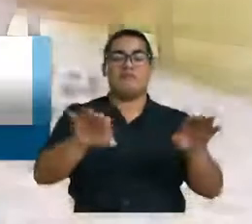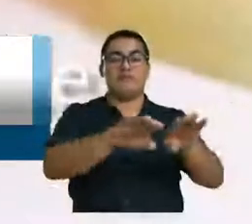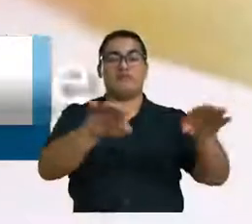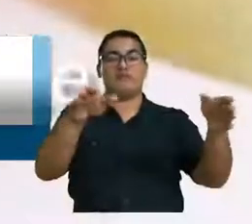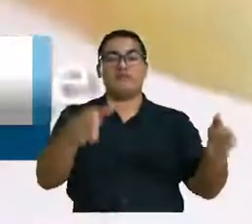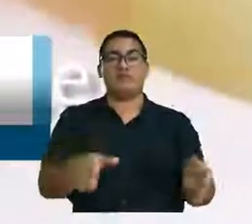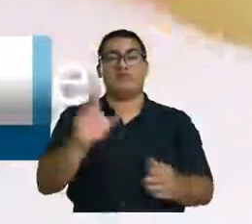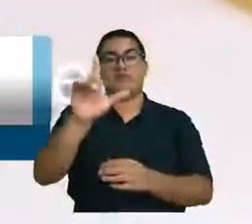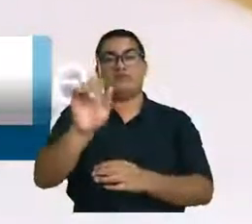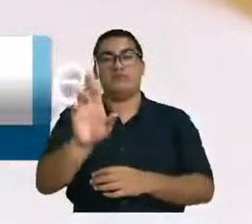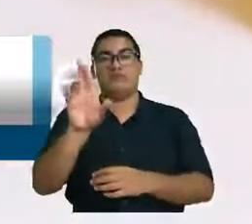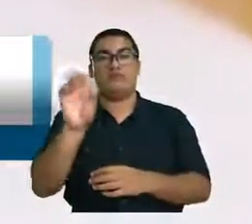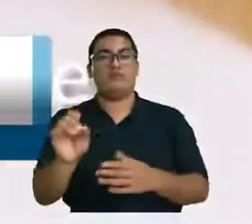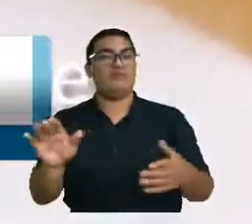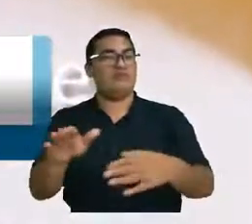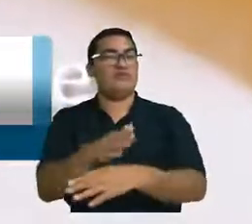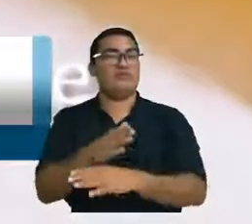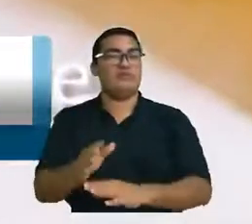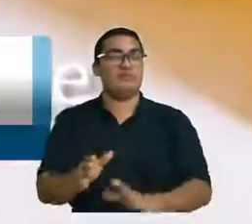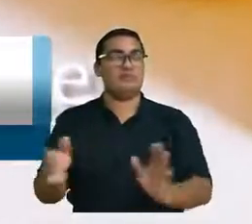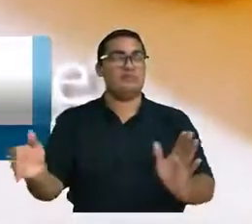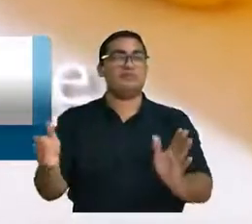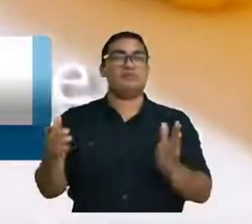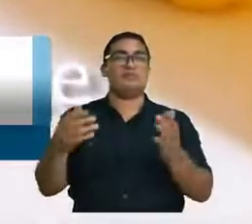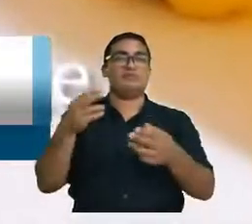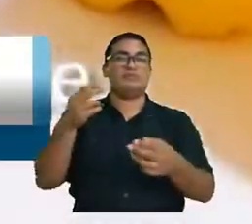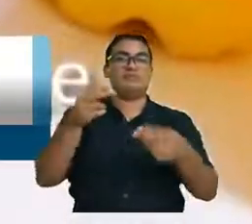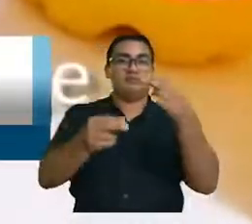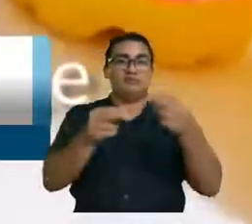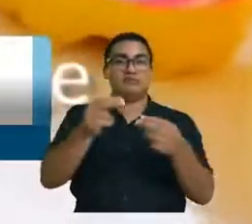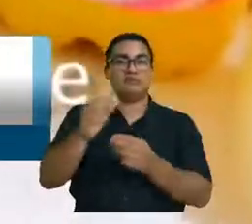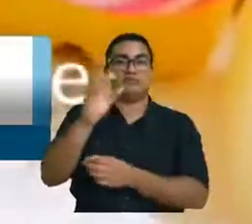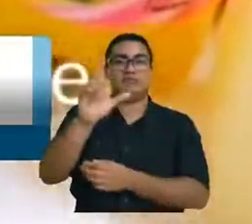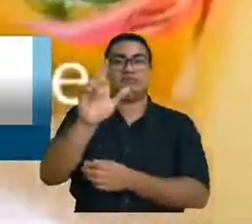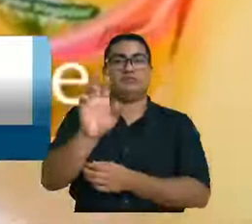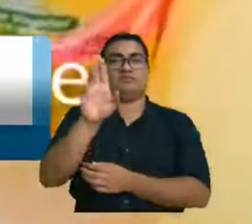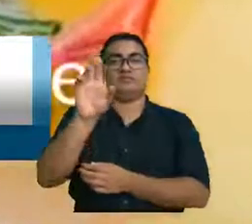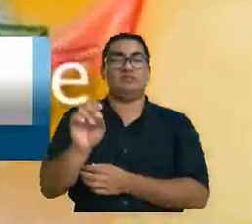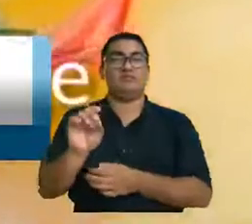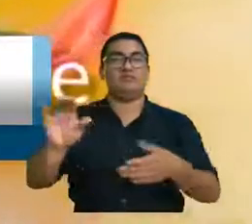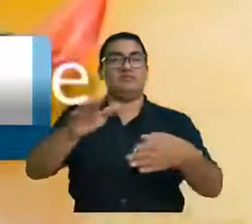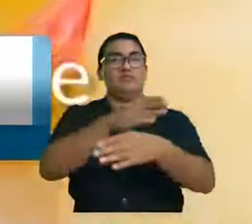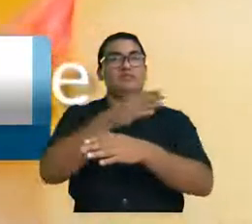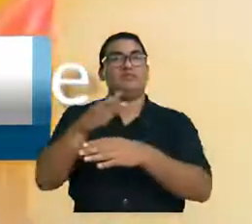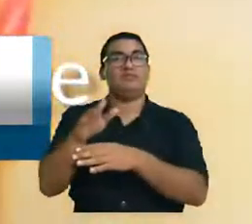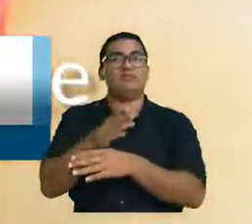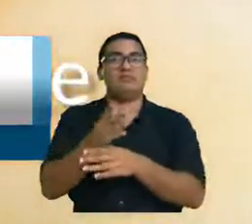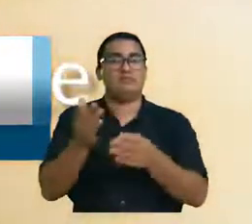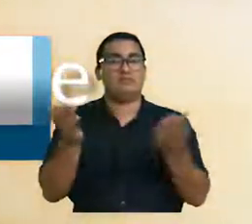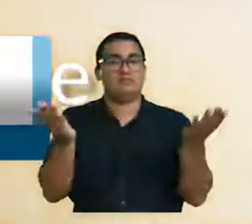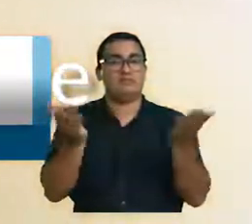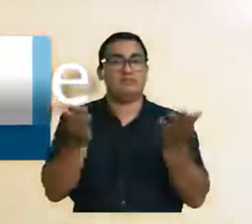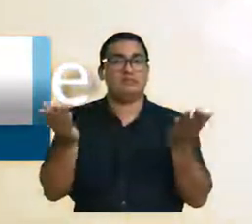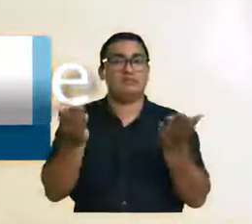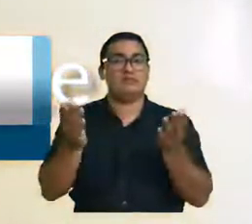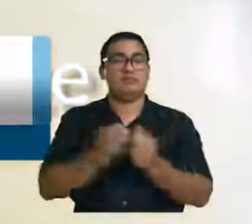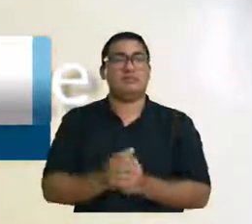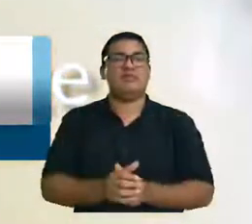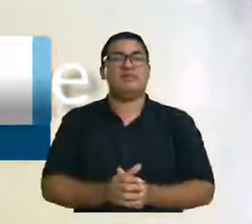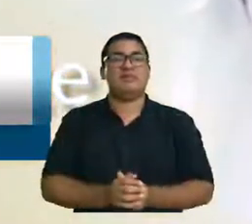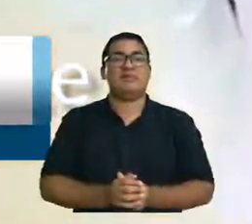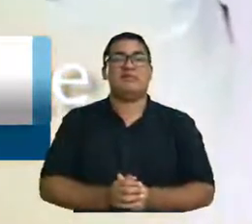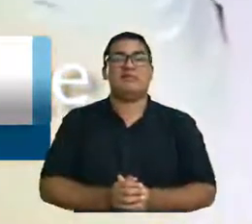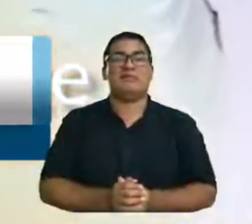de un hospital. Sí. Entonces, las concentraciones de cloro para diluirlo van a variar en dependencia de esto. Es